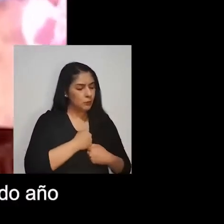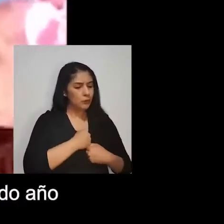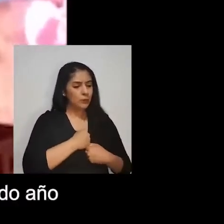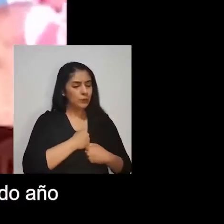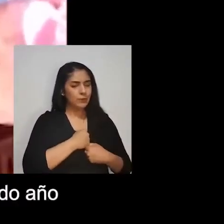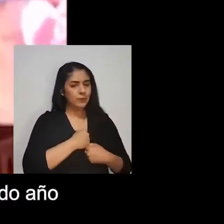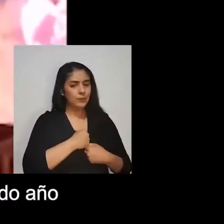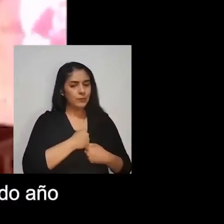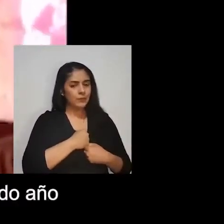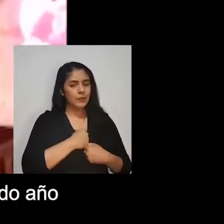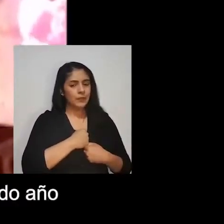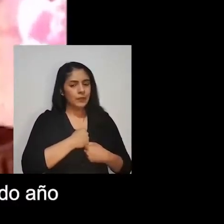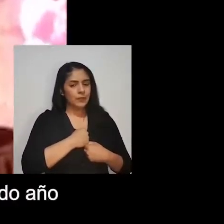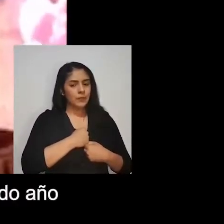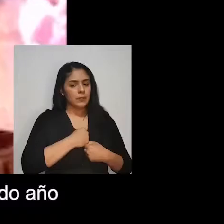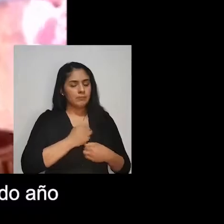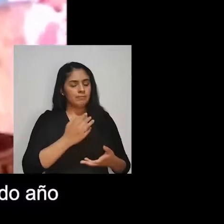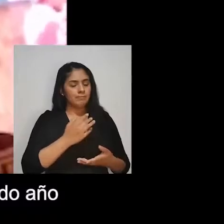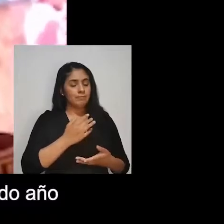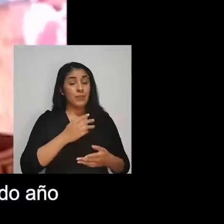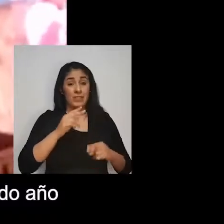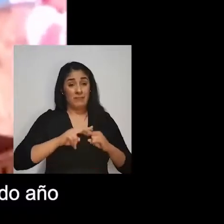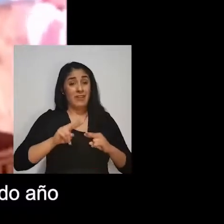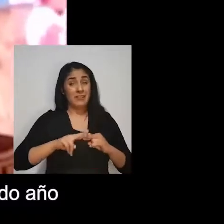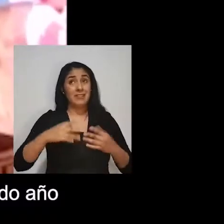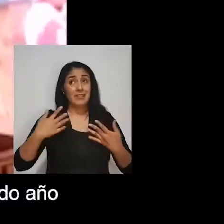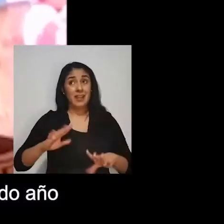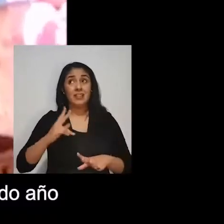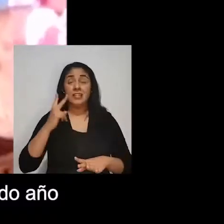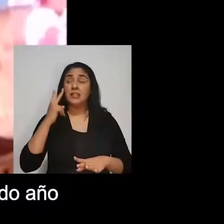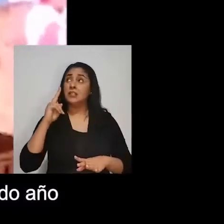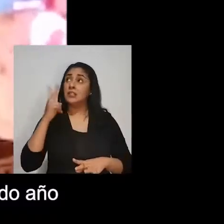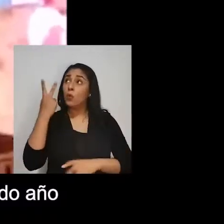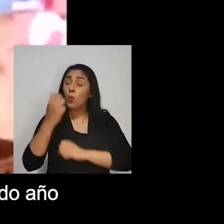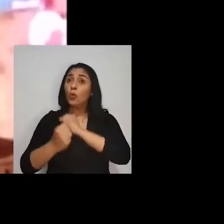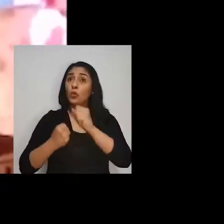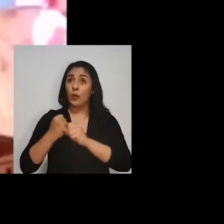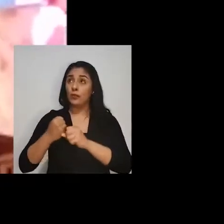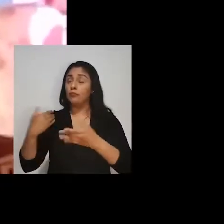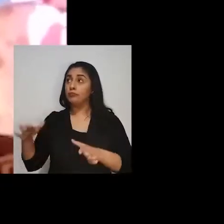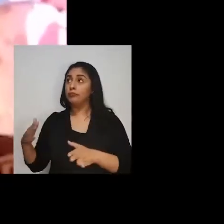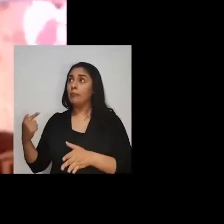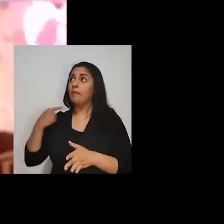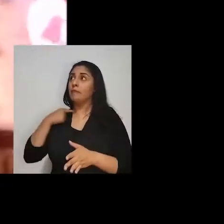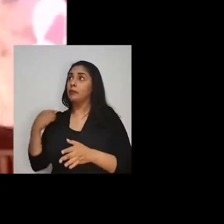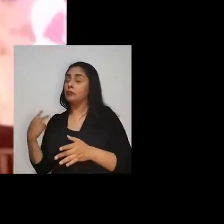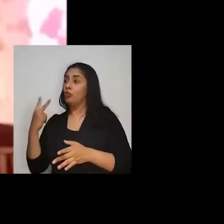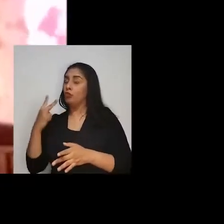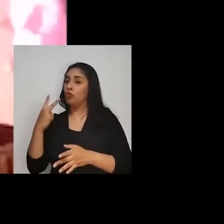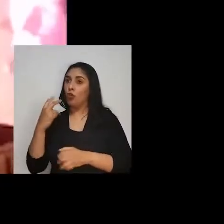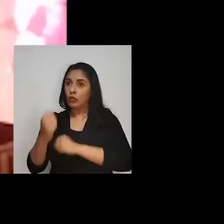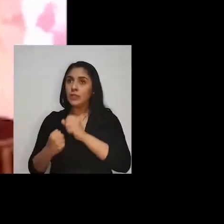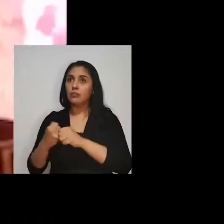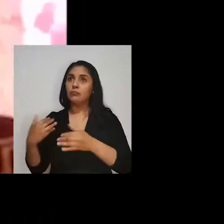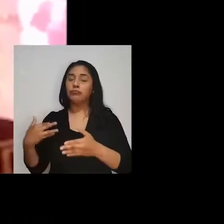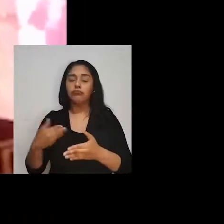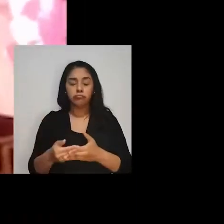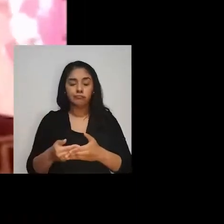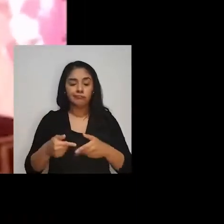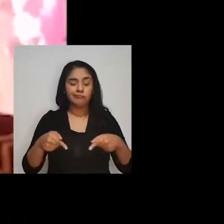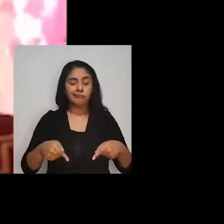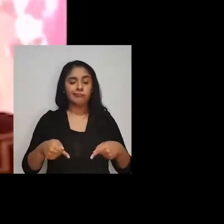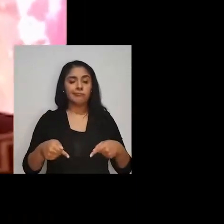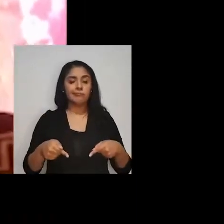si va a hacerse mi segundo, va a pasar mi segundo año con esto.